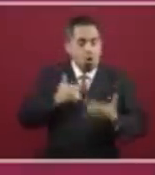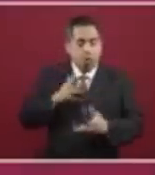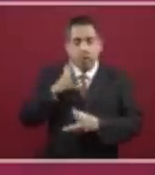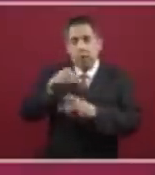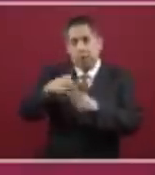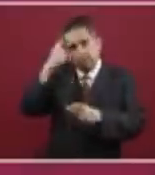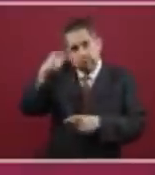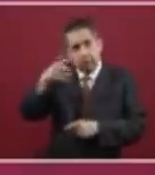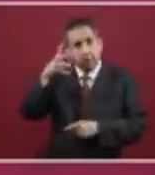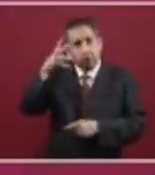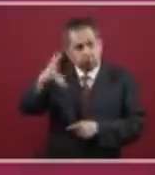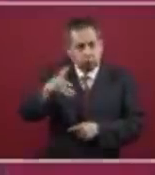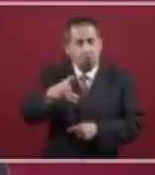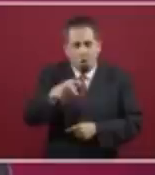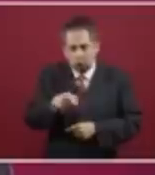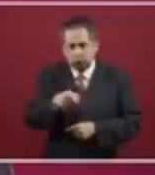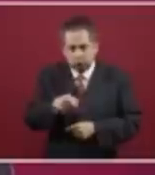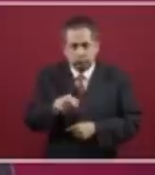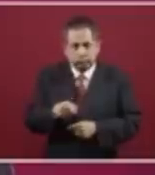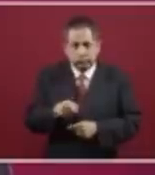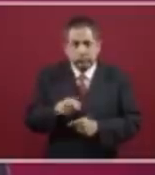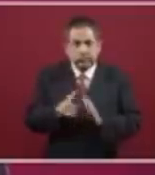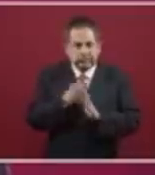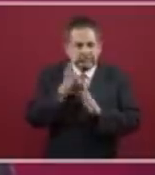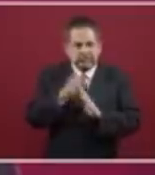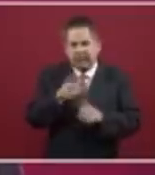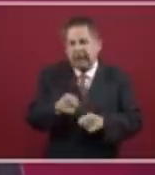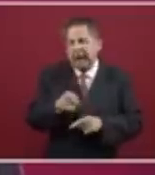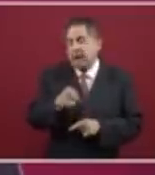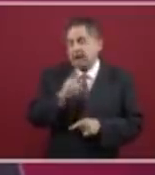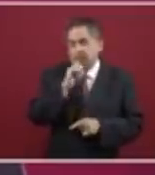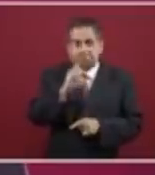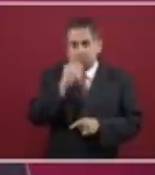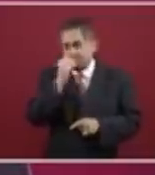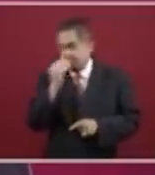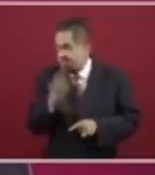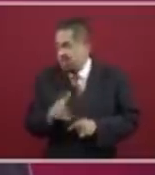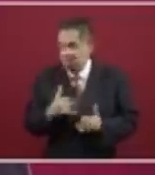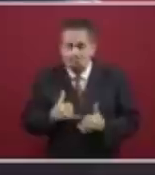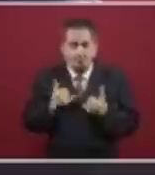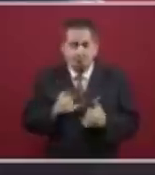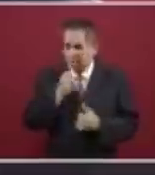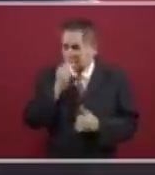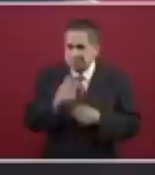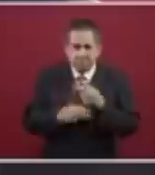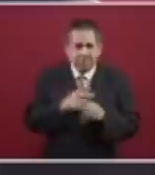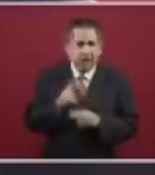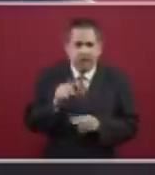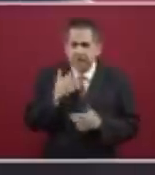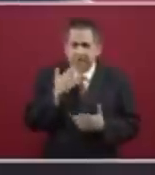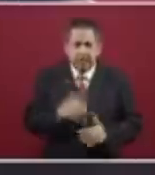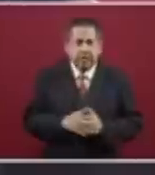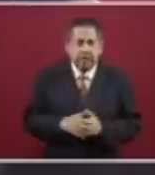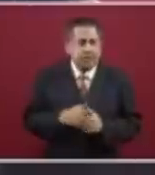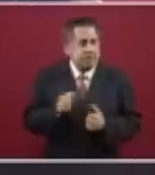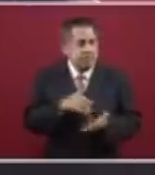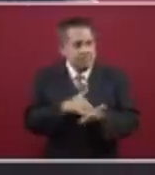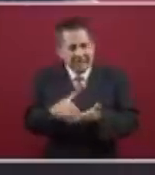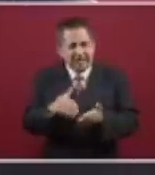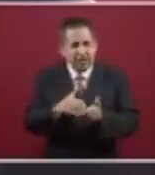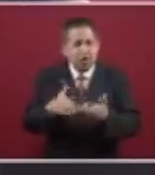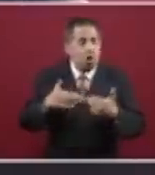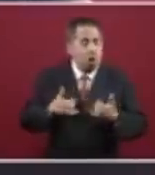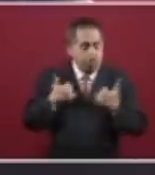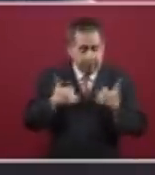Futuro. Es extraordinario lo que está sucediendo, porque son miles de jóvenes